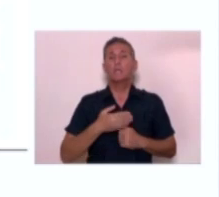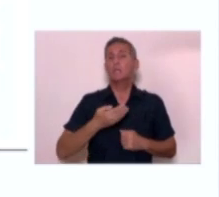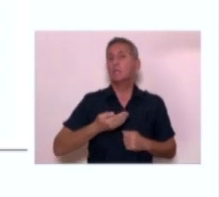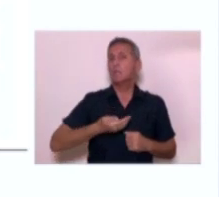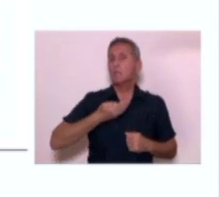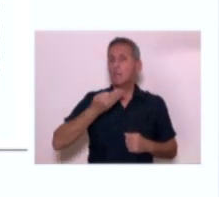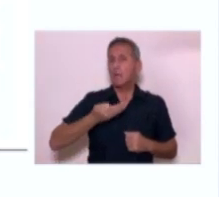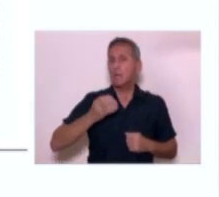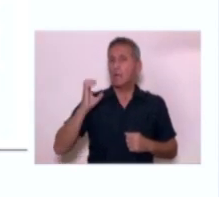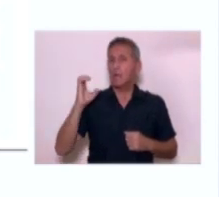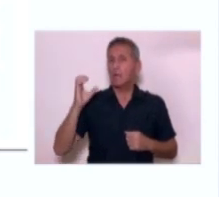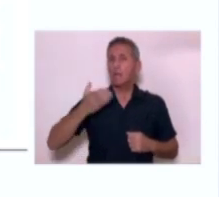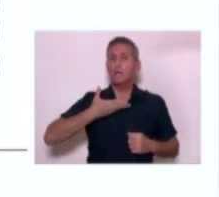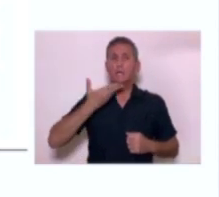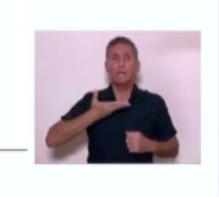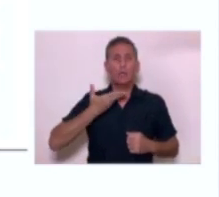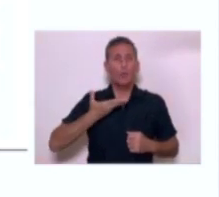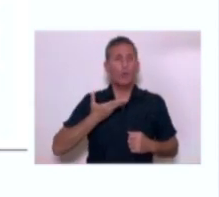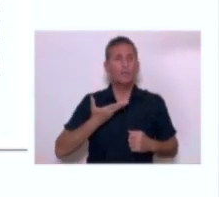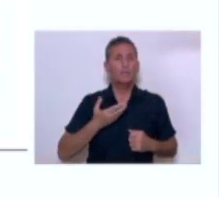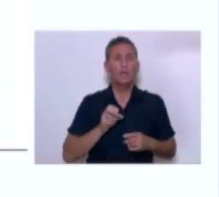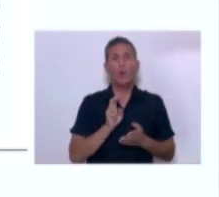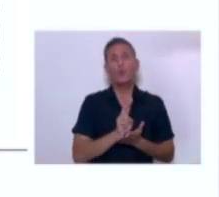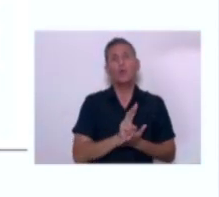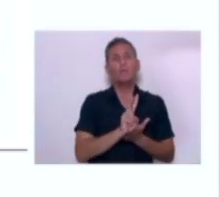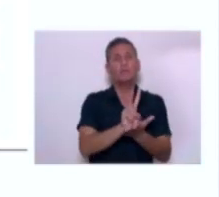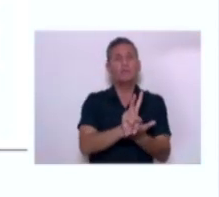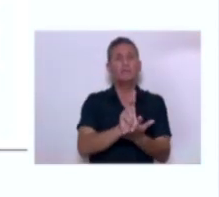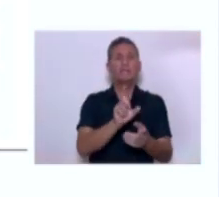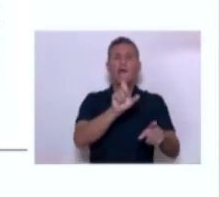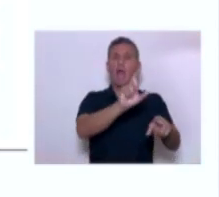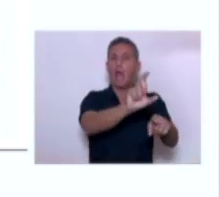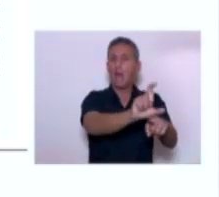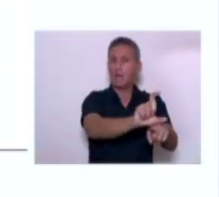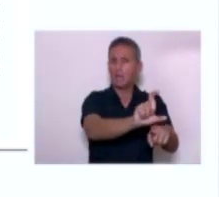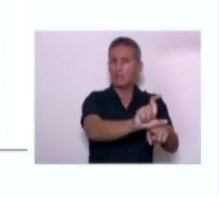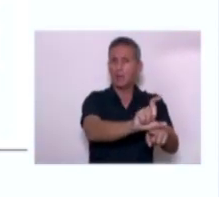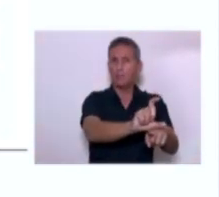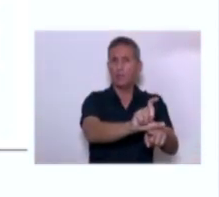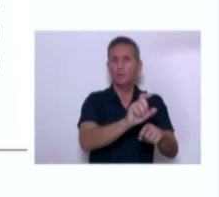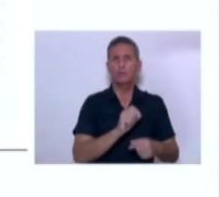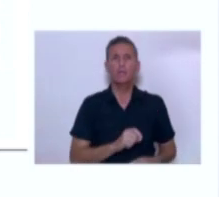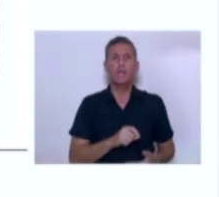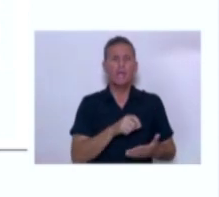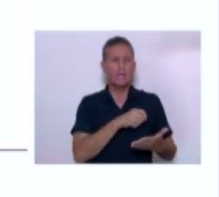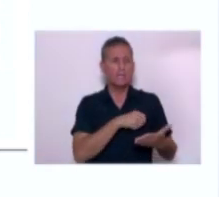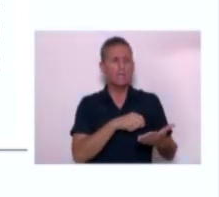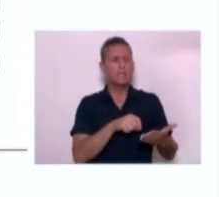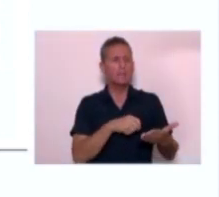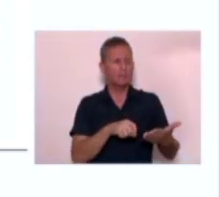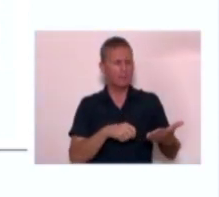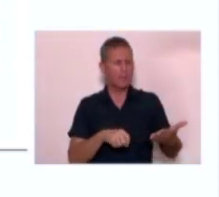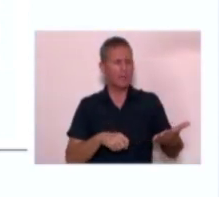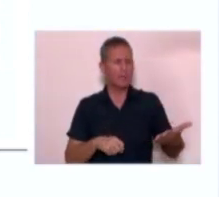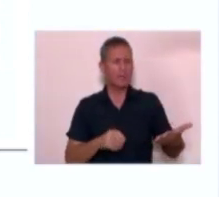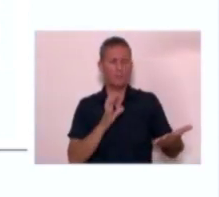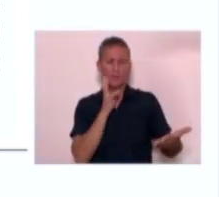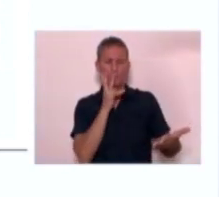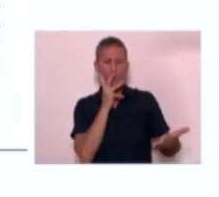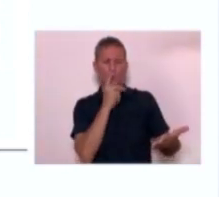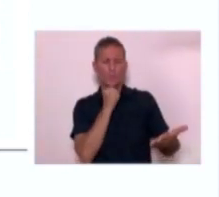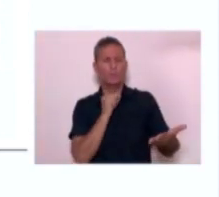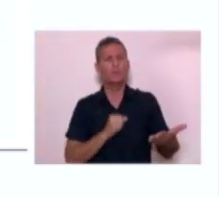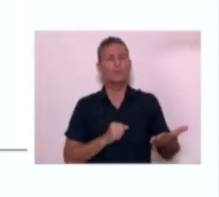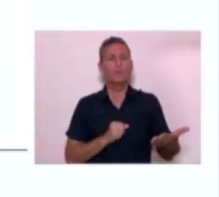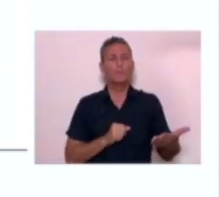Y también pueden escribir un texto narrativo con elementos descriptivos en el que cuenten una visita a un lugar